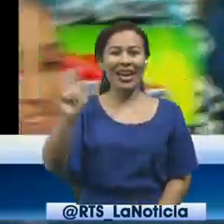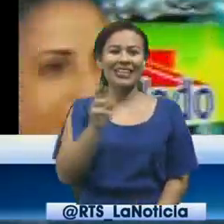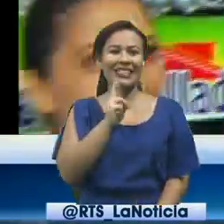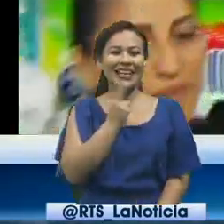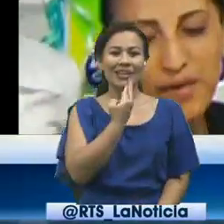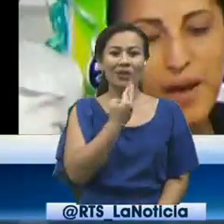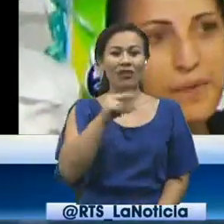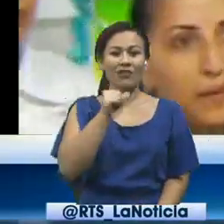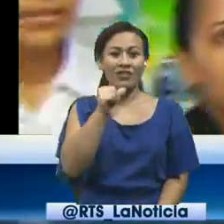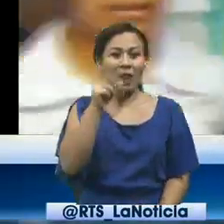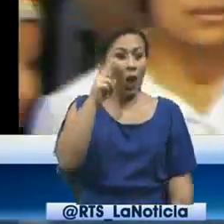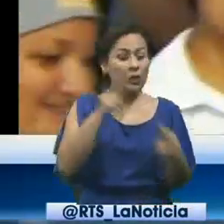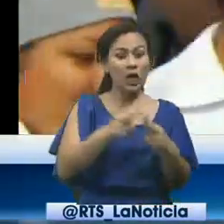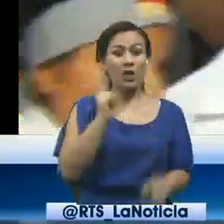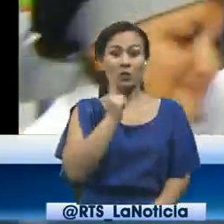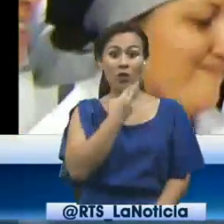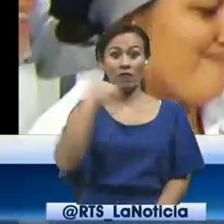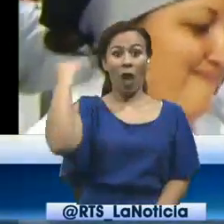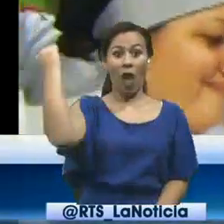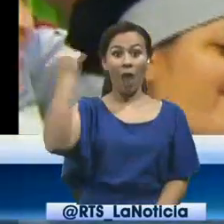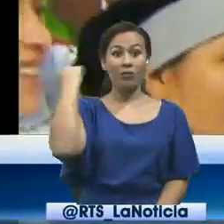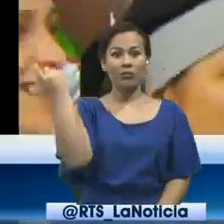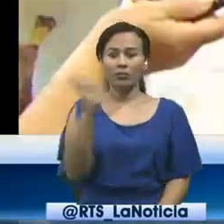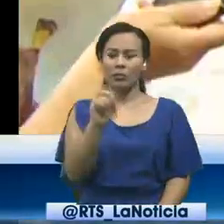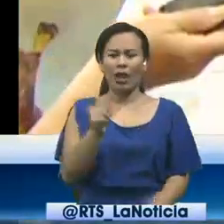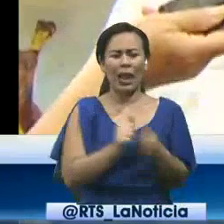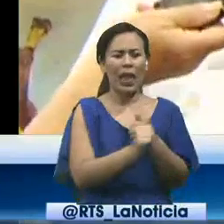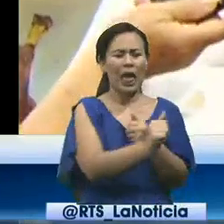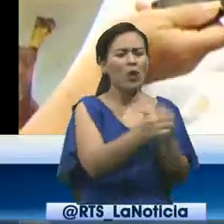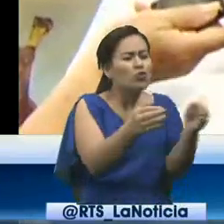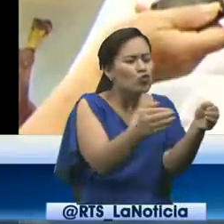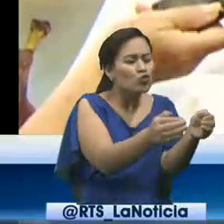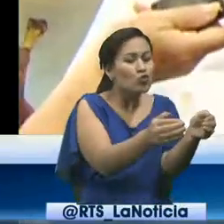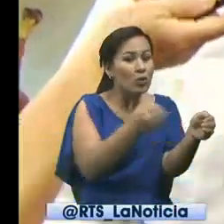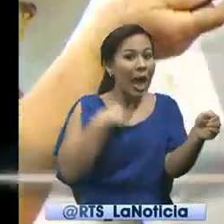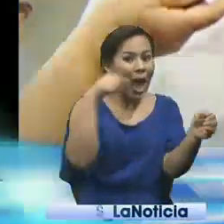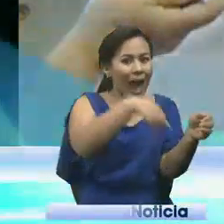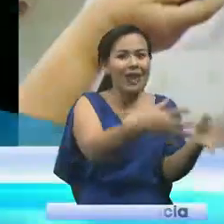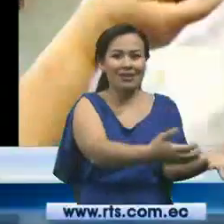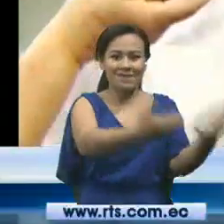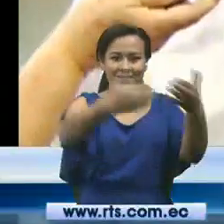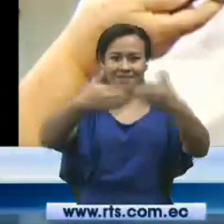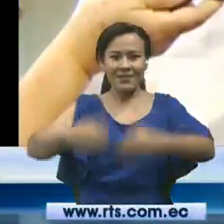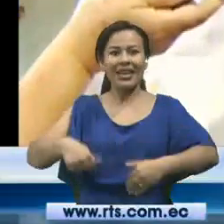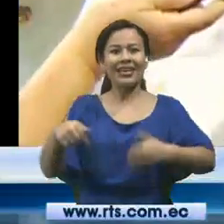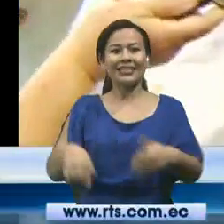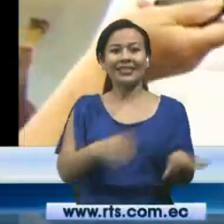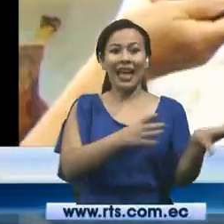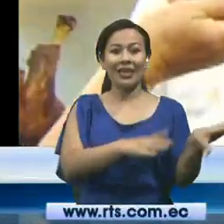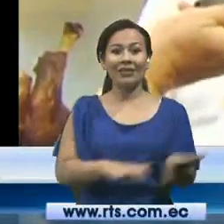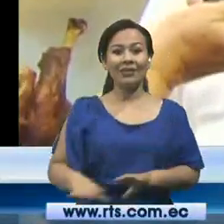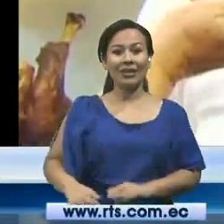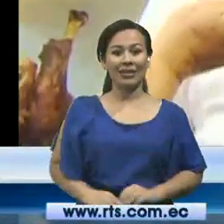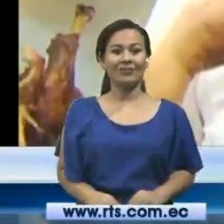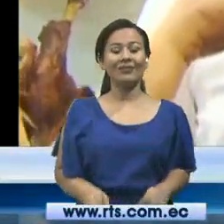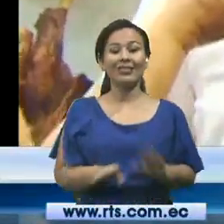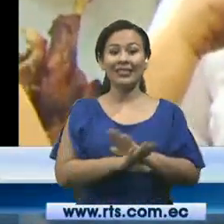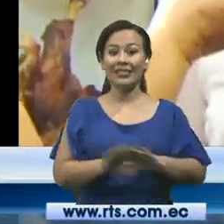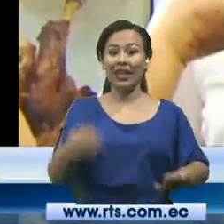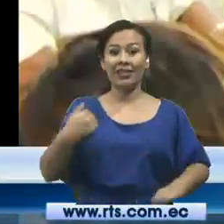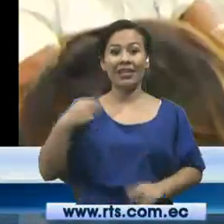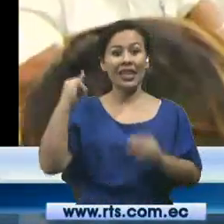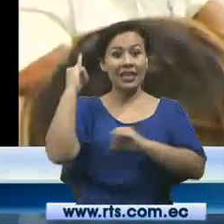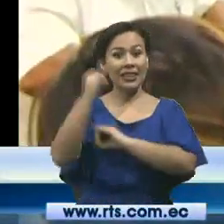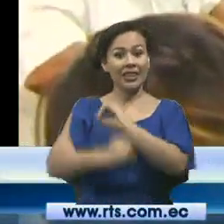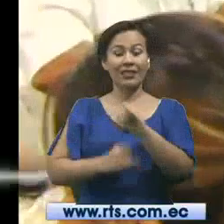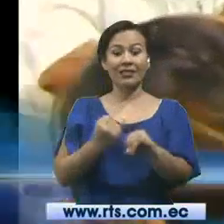Nebot. Ir posicionando esa actividad fuera del Ecuador. Este es un evento que ya tiene ribetes internacionales.